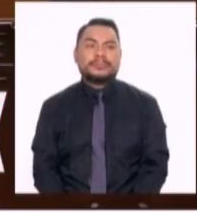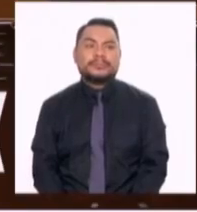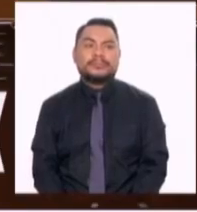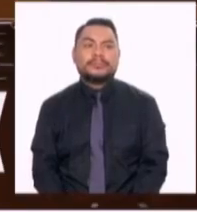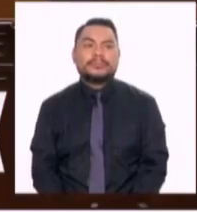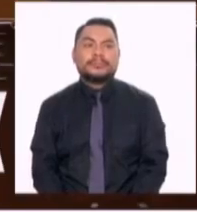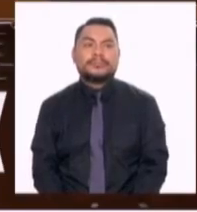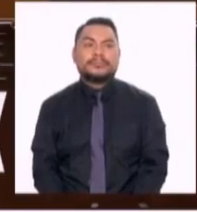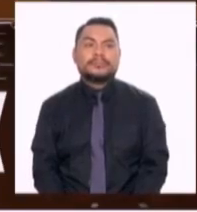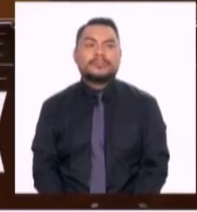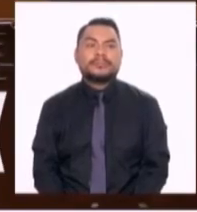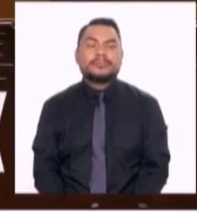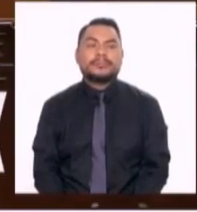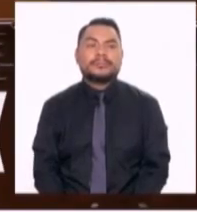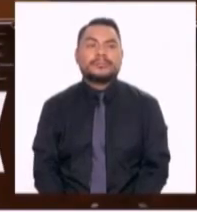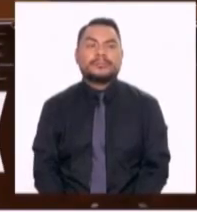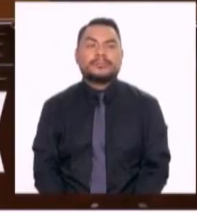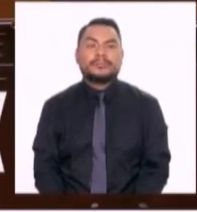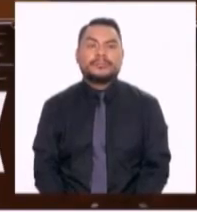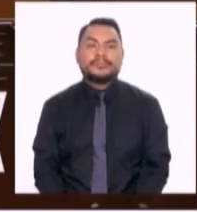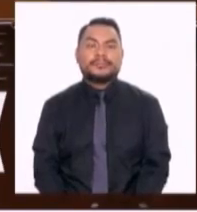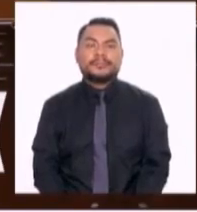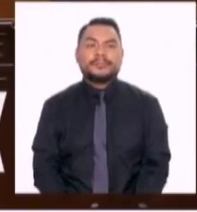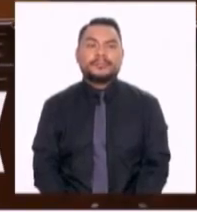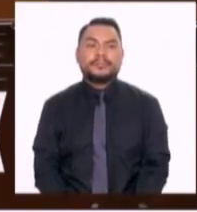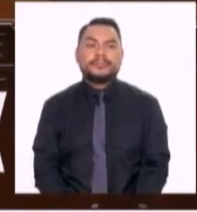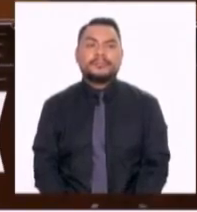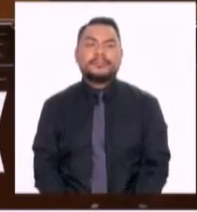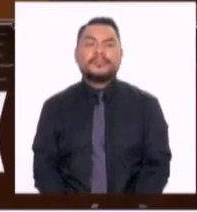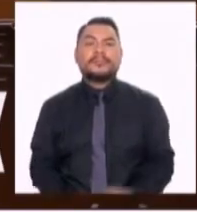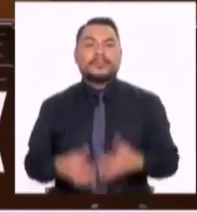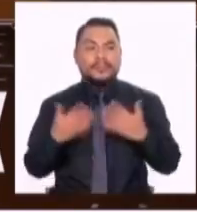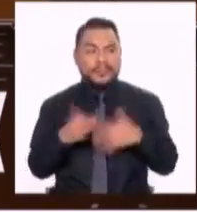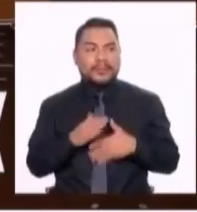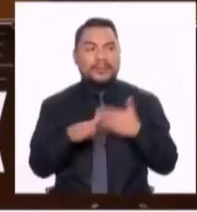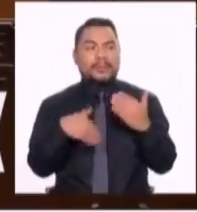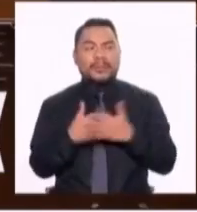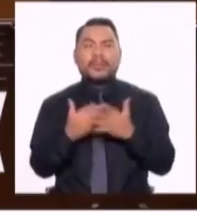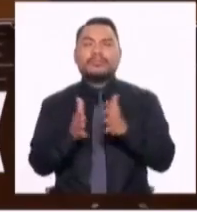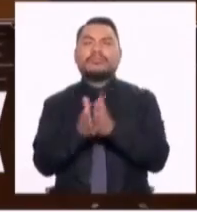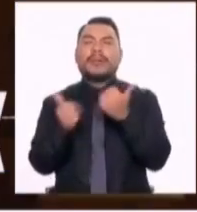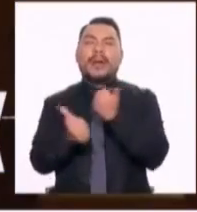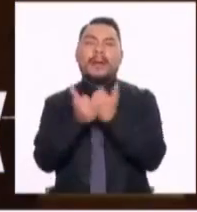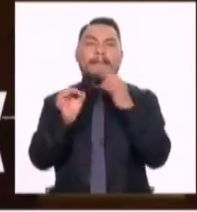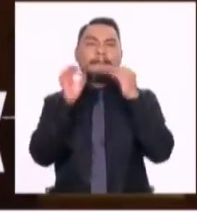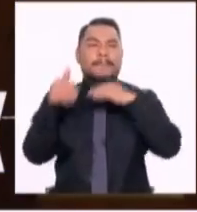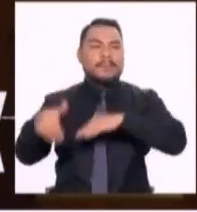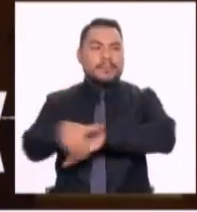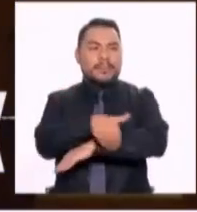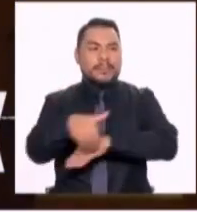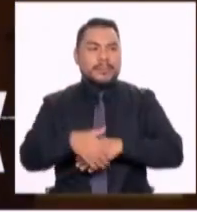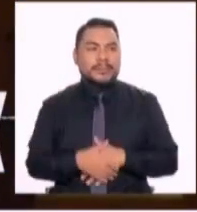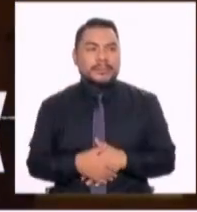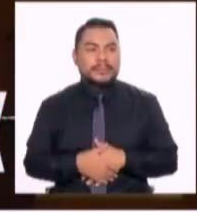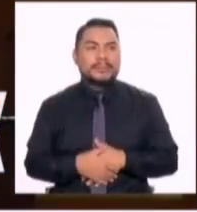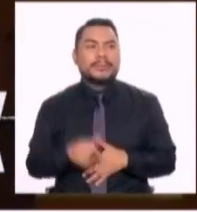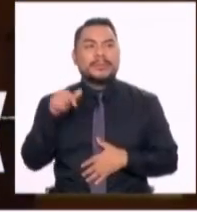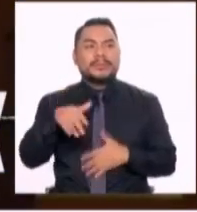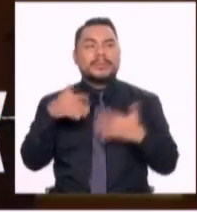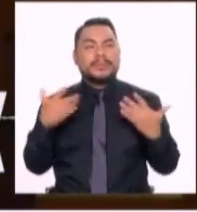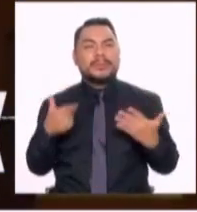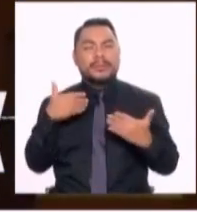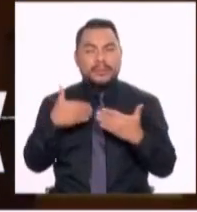todo, hasta en la salud, en la educación, y estamos en la limpieza pública, o sea, no hay seguridad ciudadana, estamos